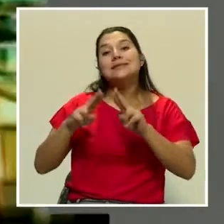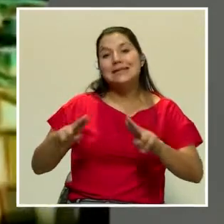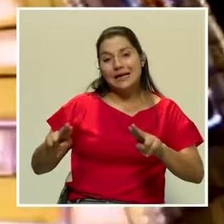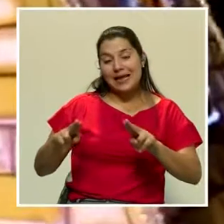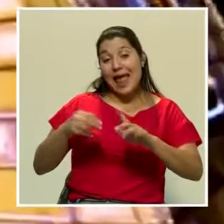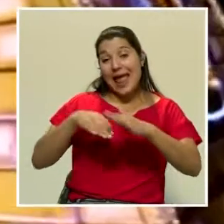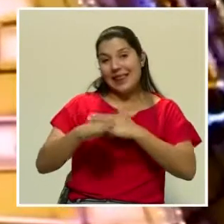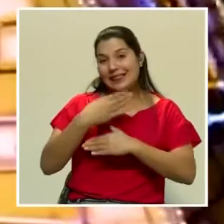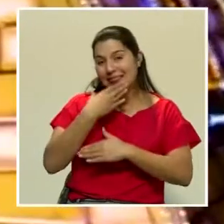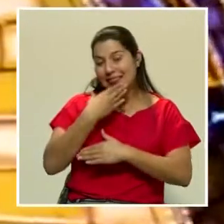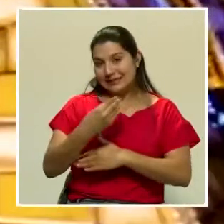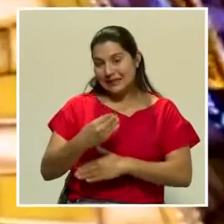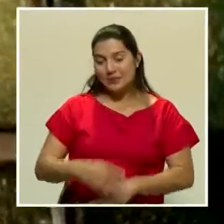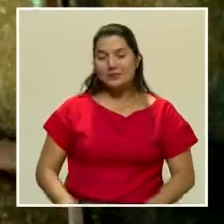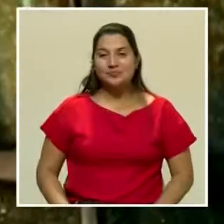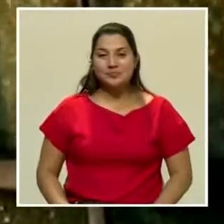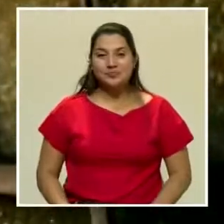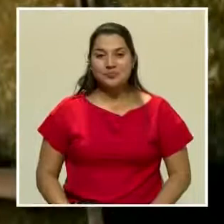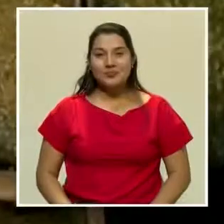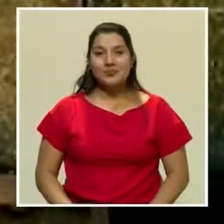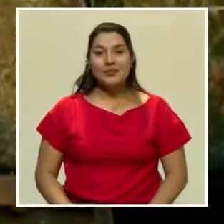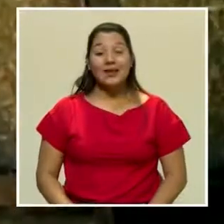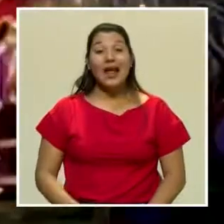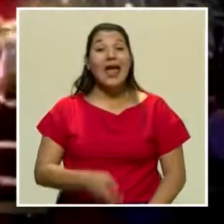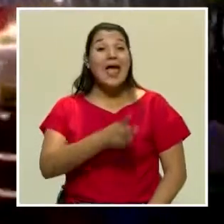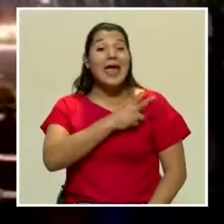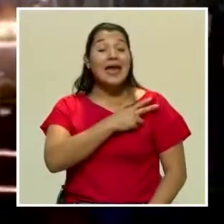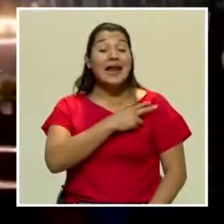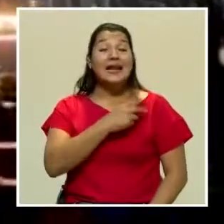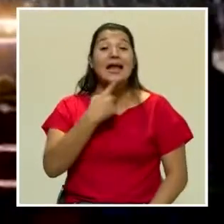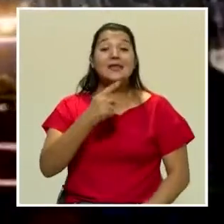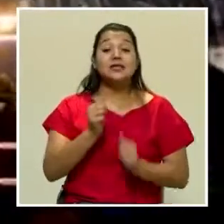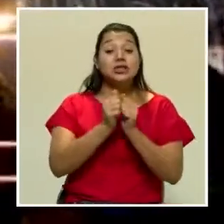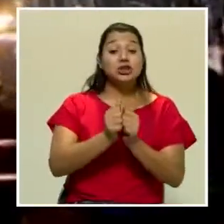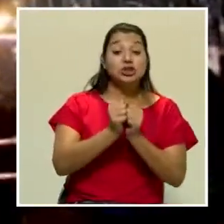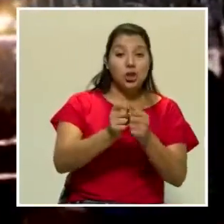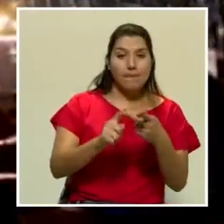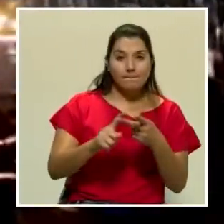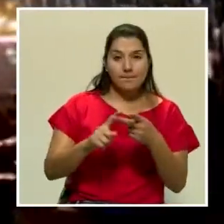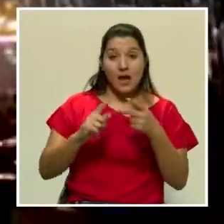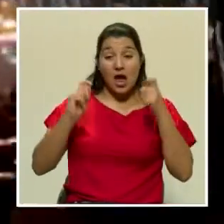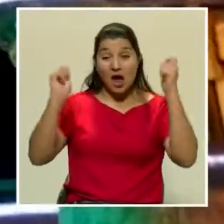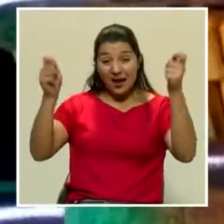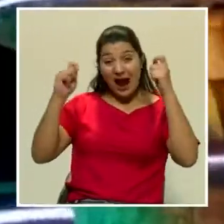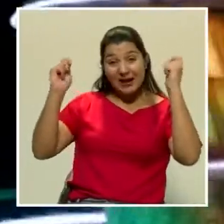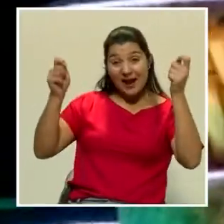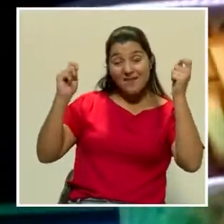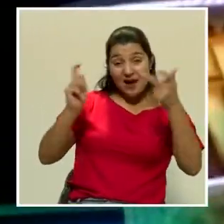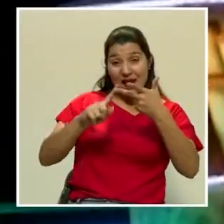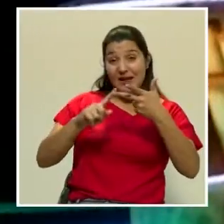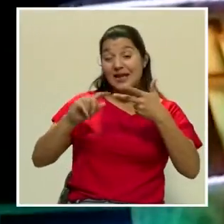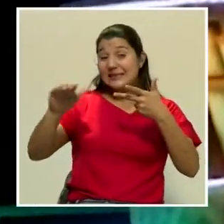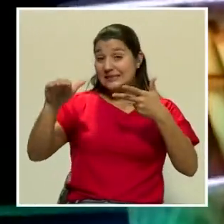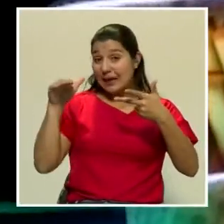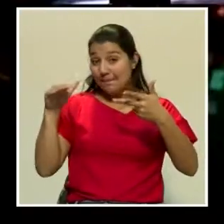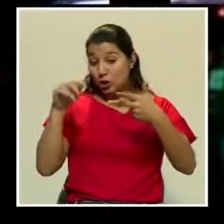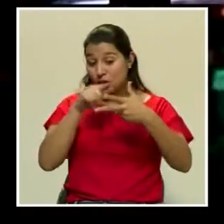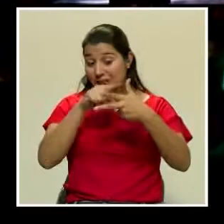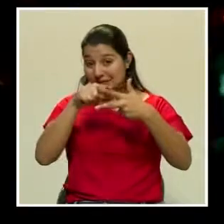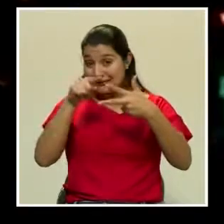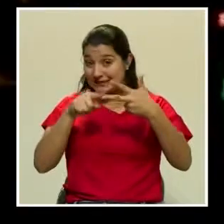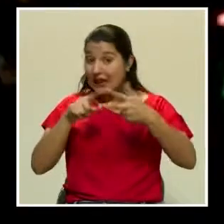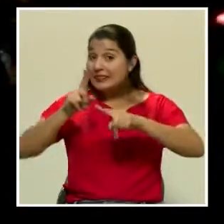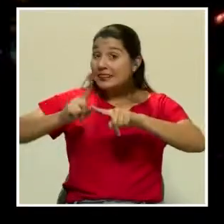diciembre. El jerarca enfatizó que el tope, el carnaval y los festejos de Zapote están sujetos a